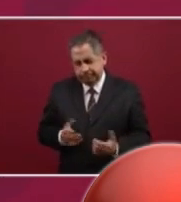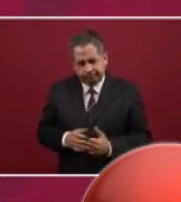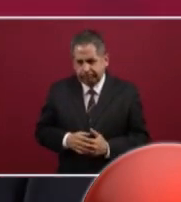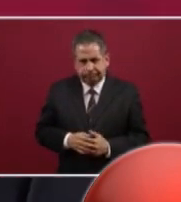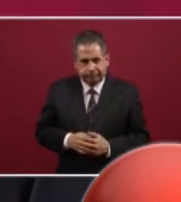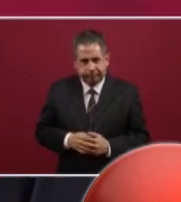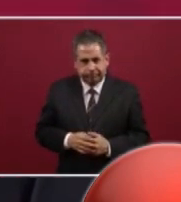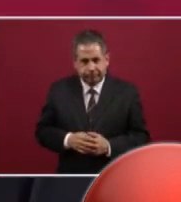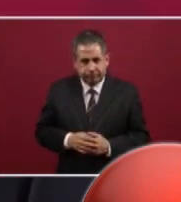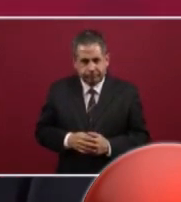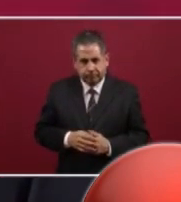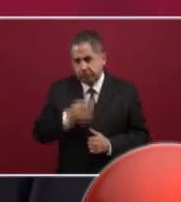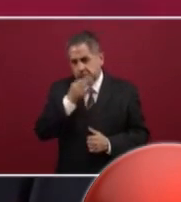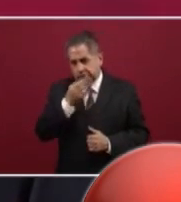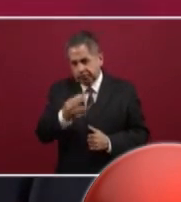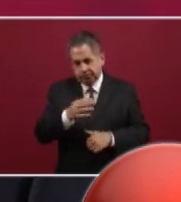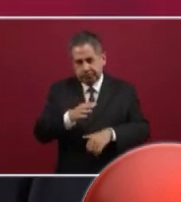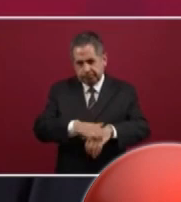De ahí les